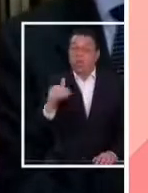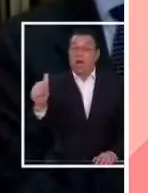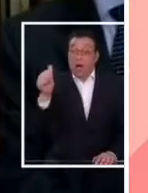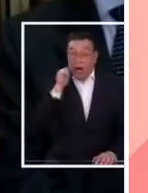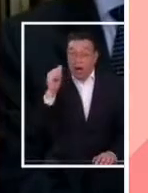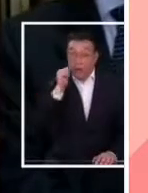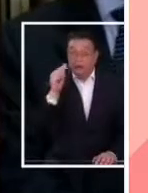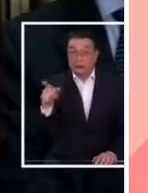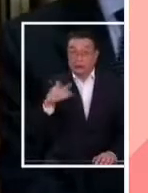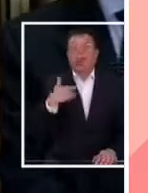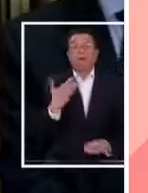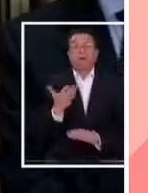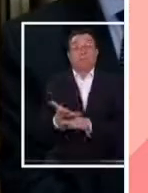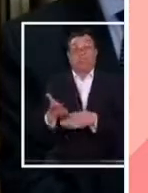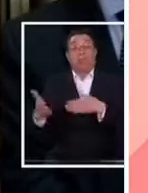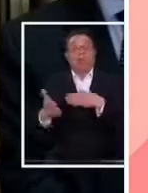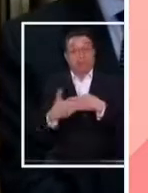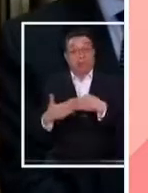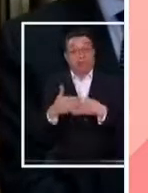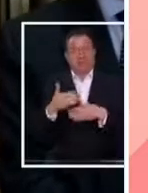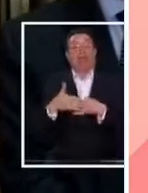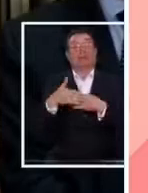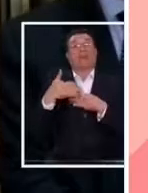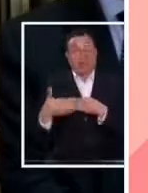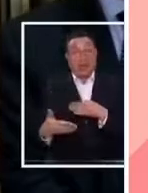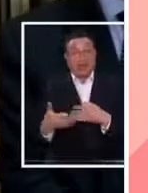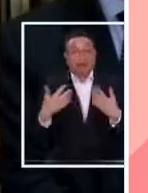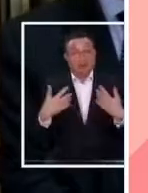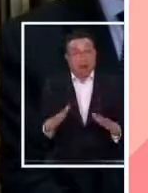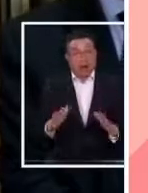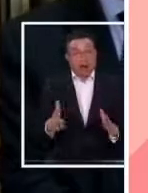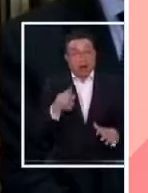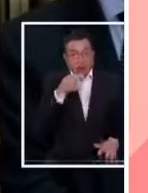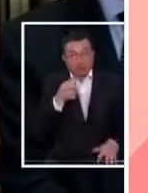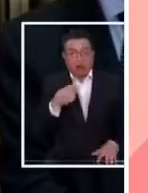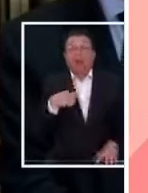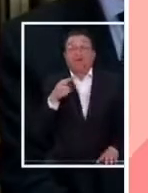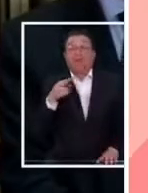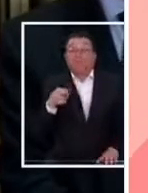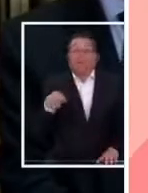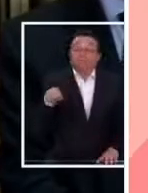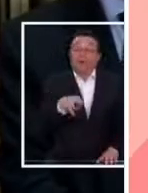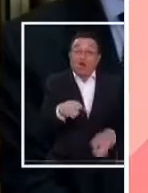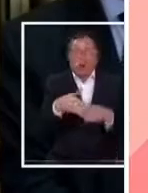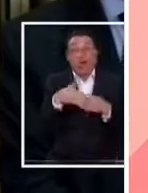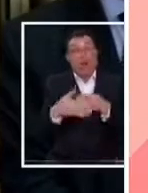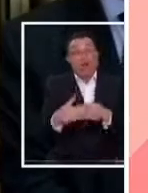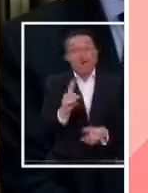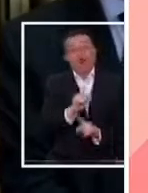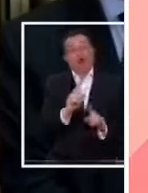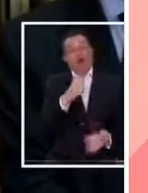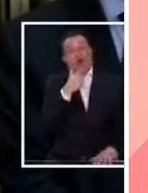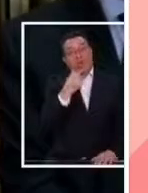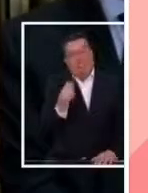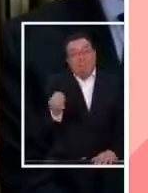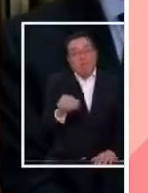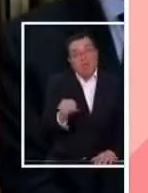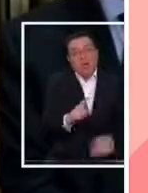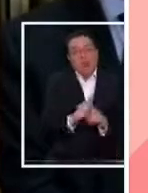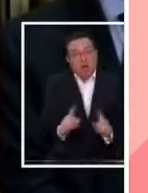Es lo principal para poder recibir cualquier ayuda o beneficio social, tener actualizado el registro social de hogares.